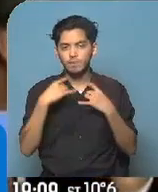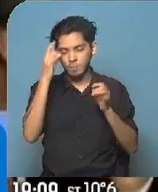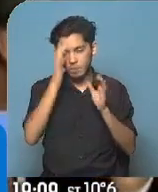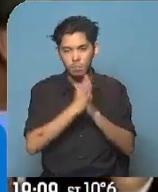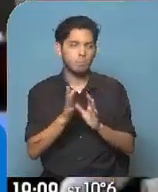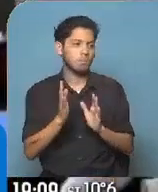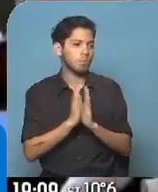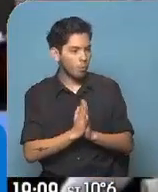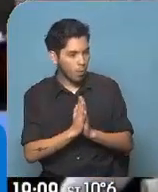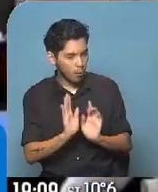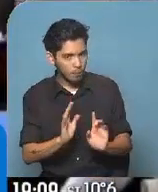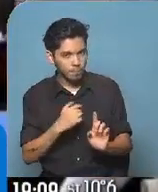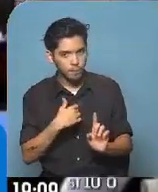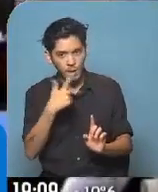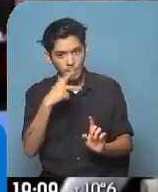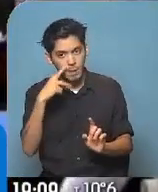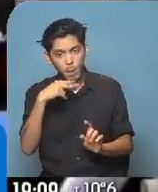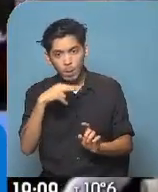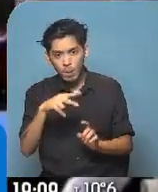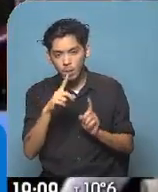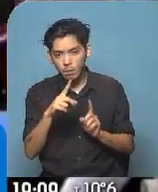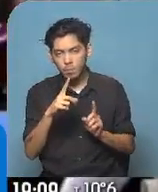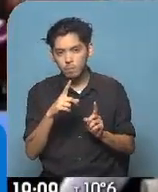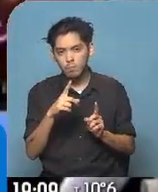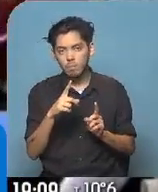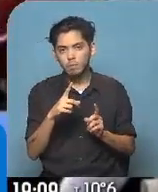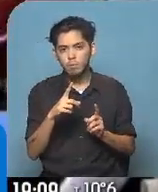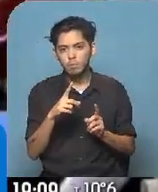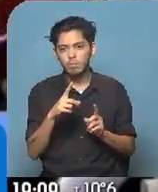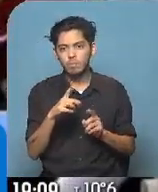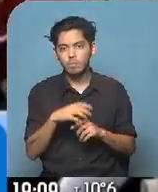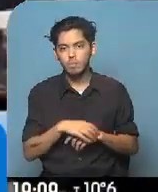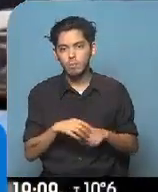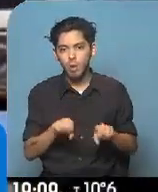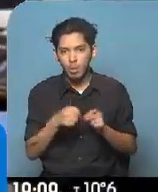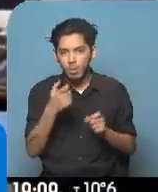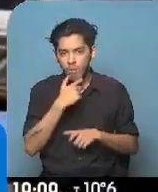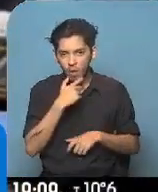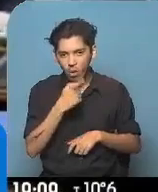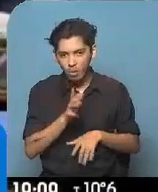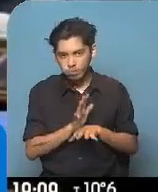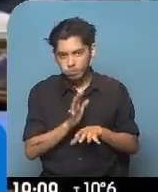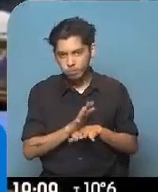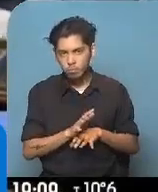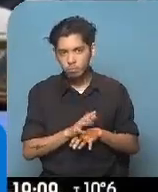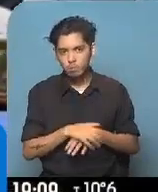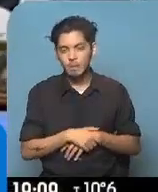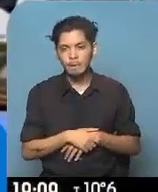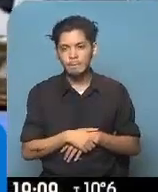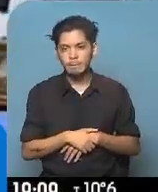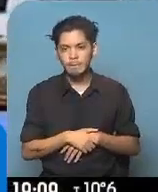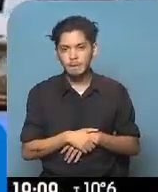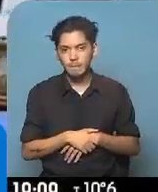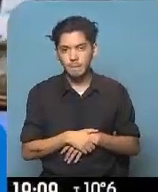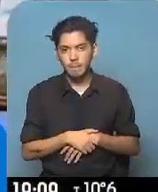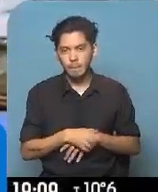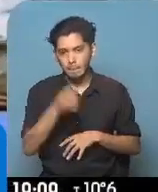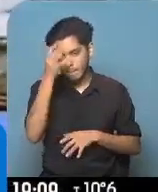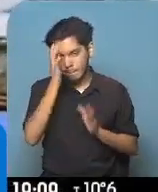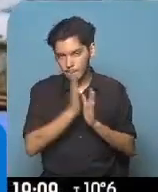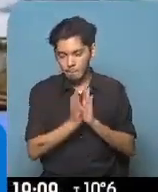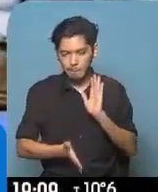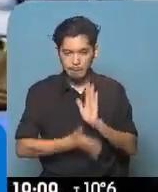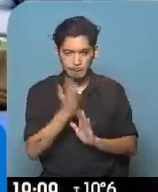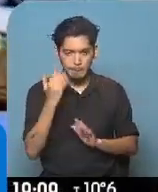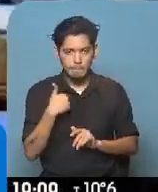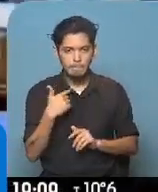atraviesa la porcelana por favor por favor por favor concrete la